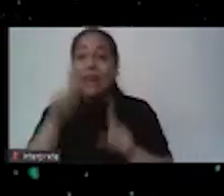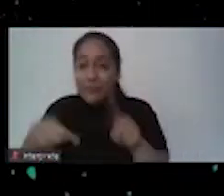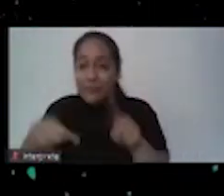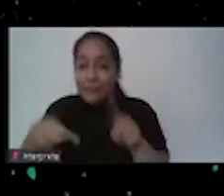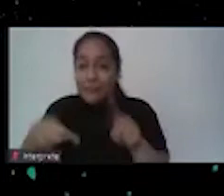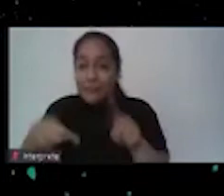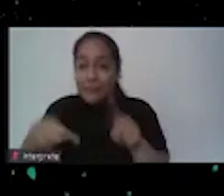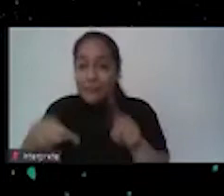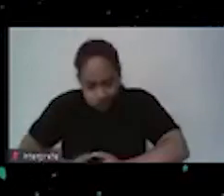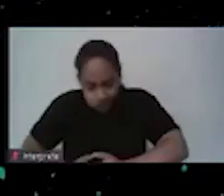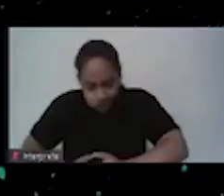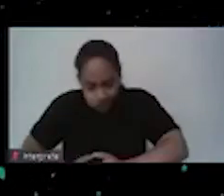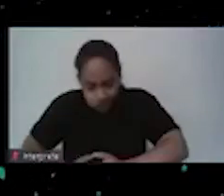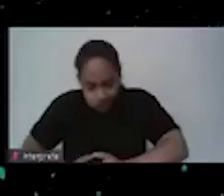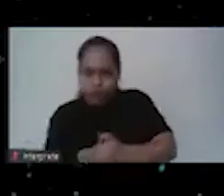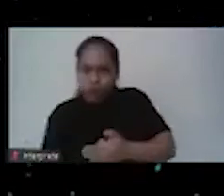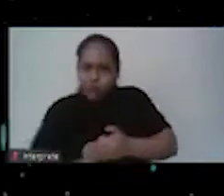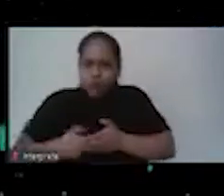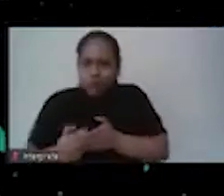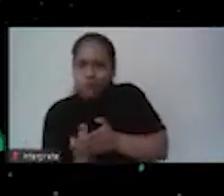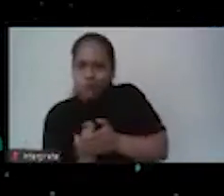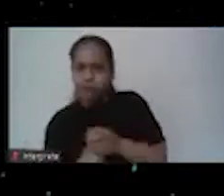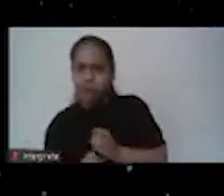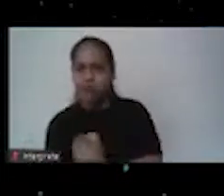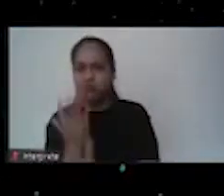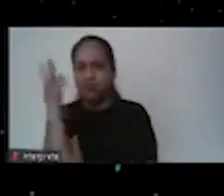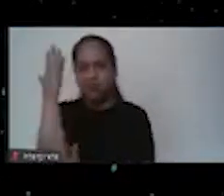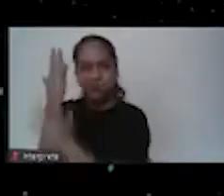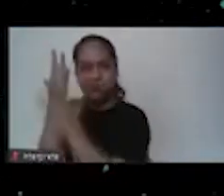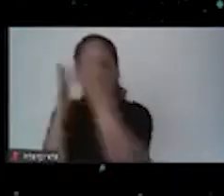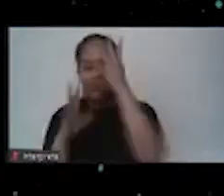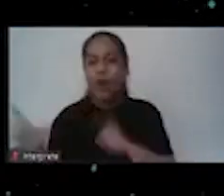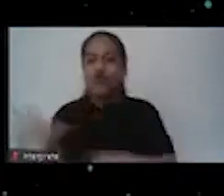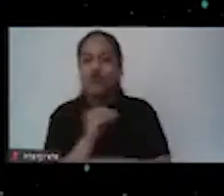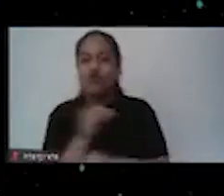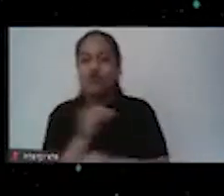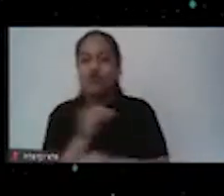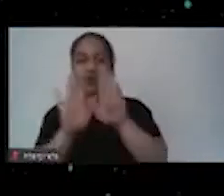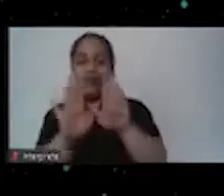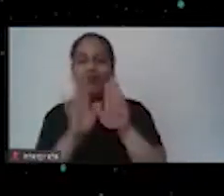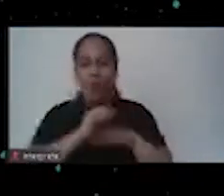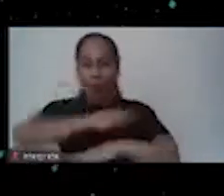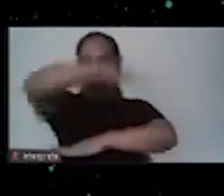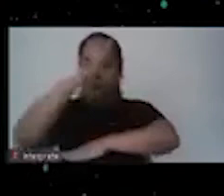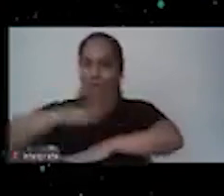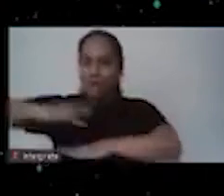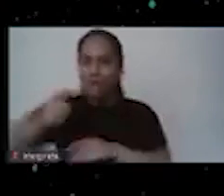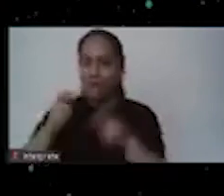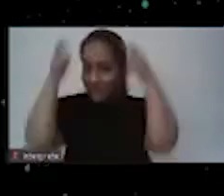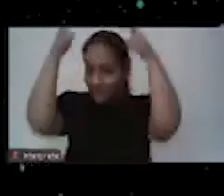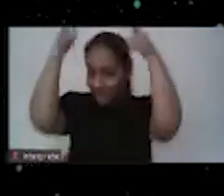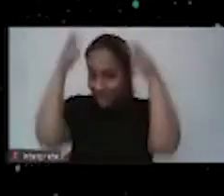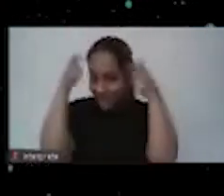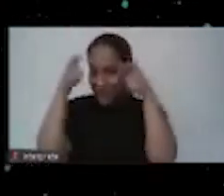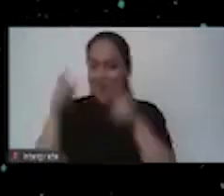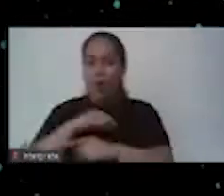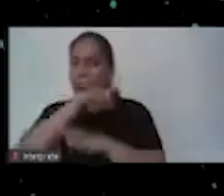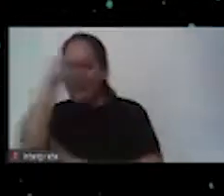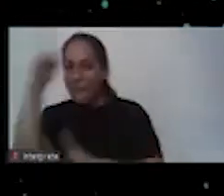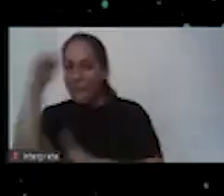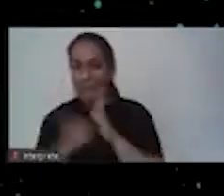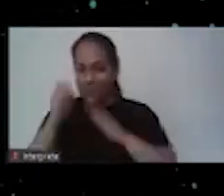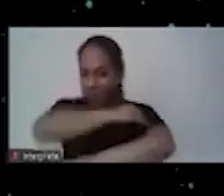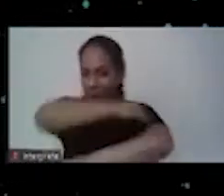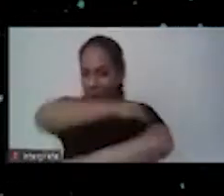los bosques. Soy la fogata de todas las colinas. Soy la reina de todas las colmenas. Soy